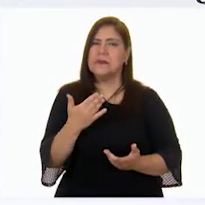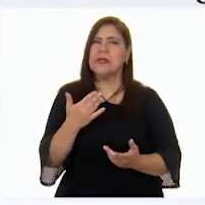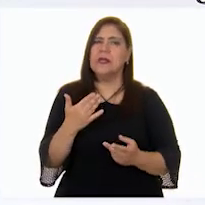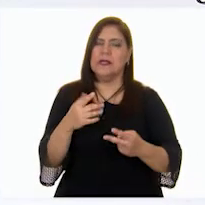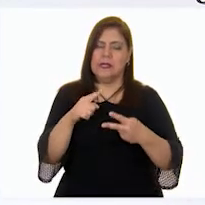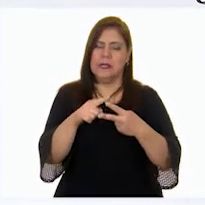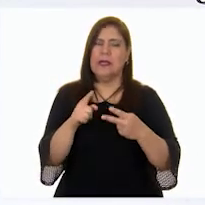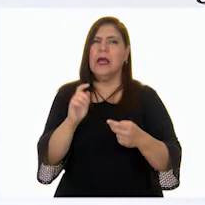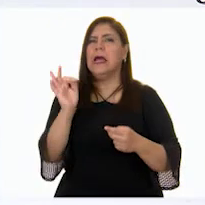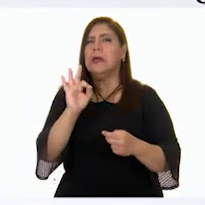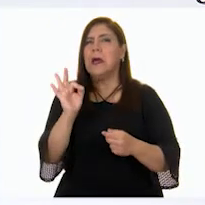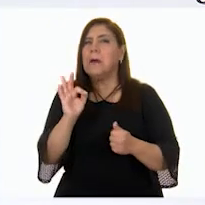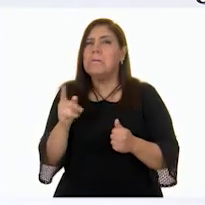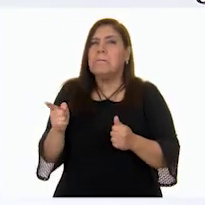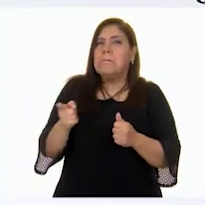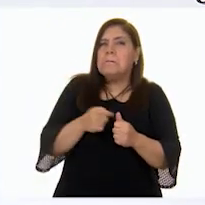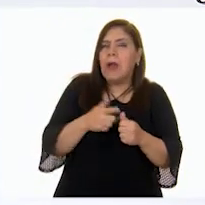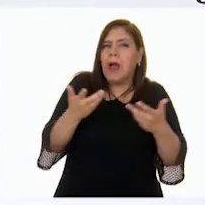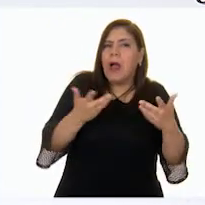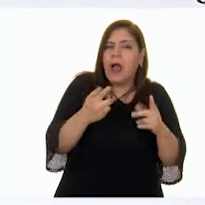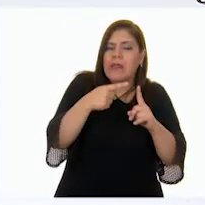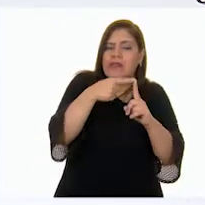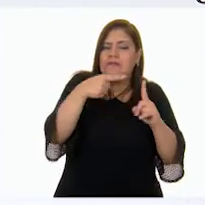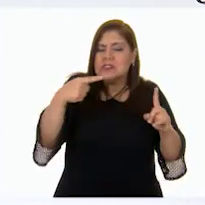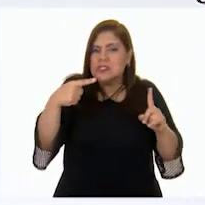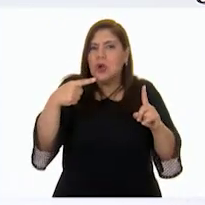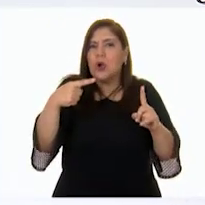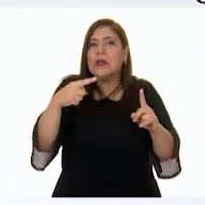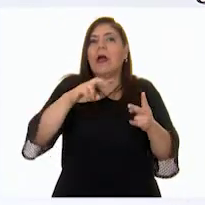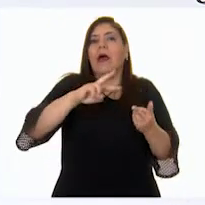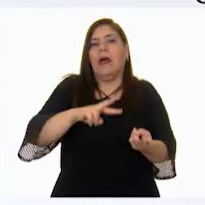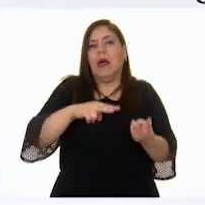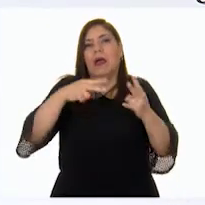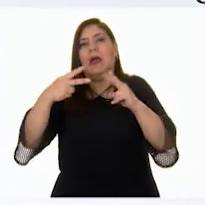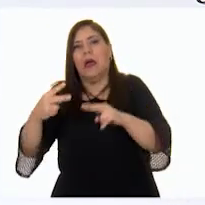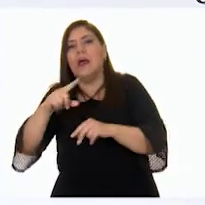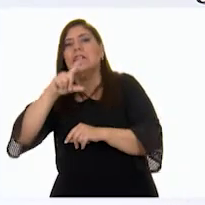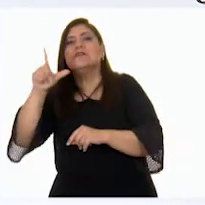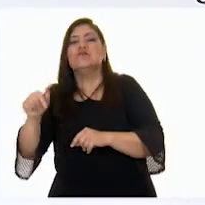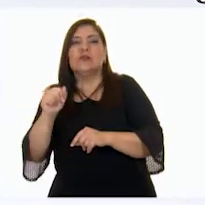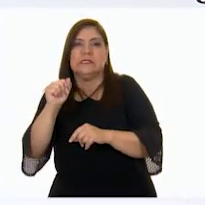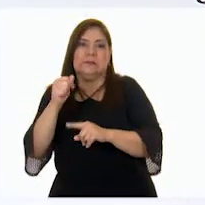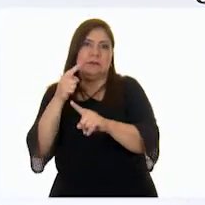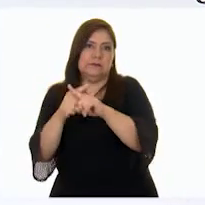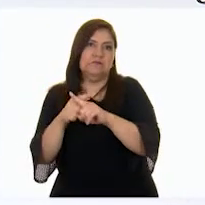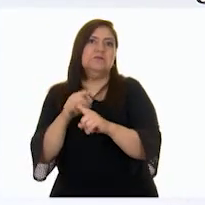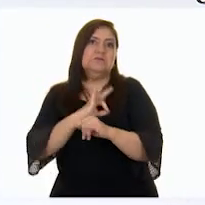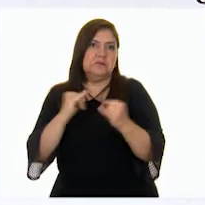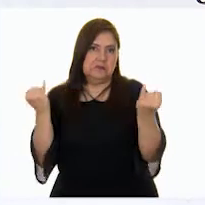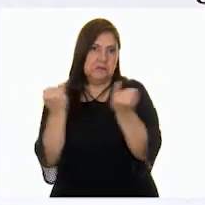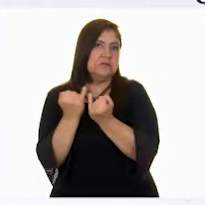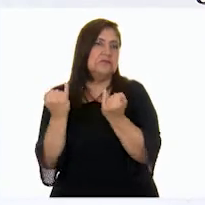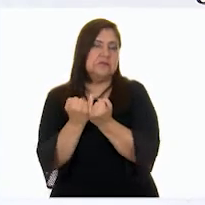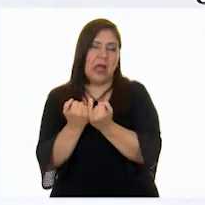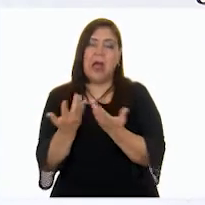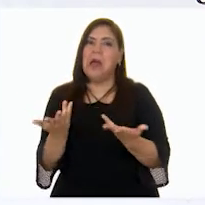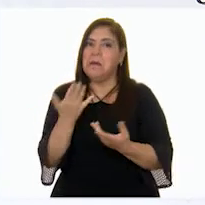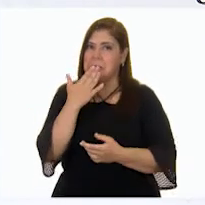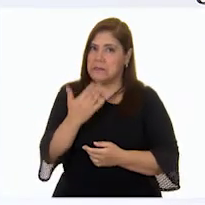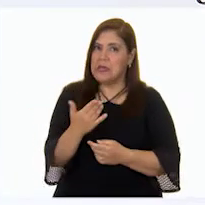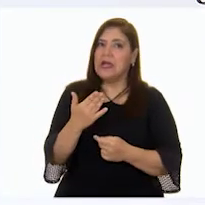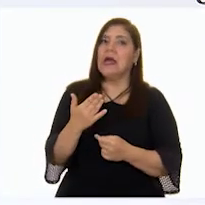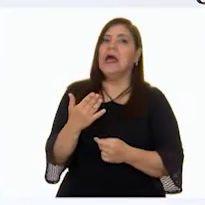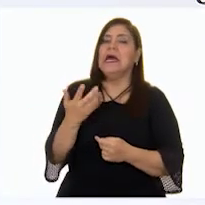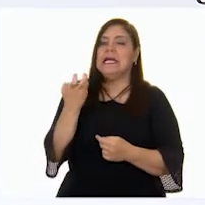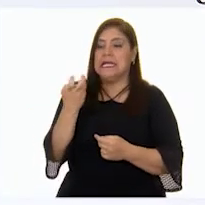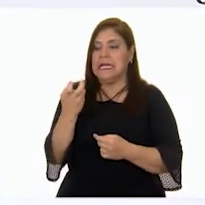la división y luego la multiplicación también da el mismo resultado, ¿cierto? ¡Qué emoción! Y encontramos varios caminos que nos llevan